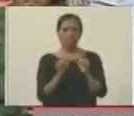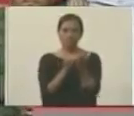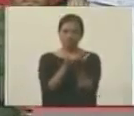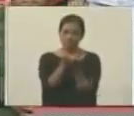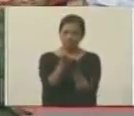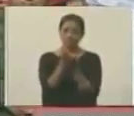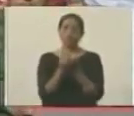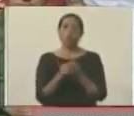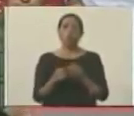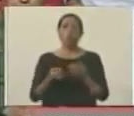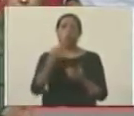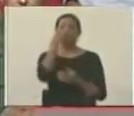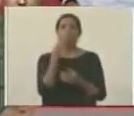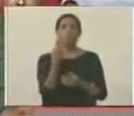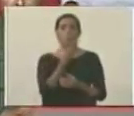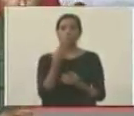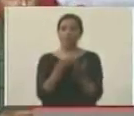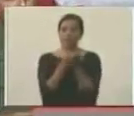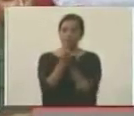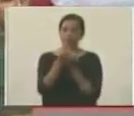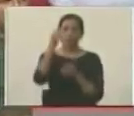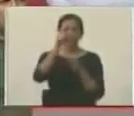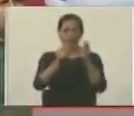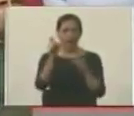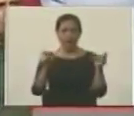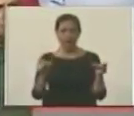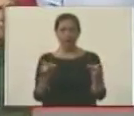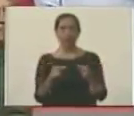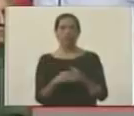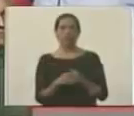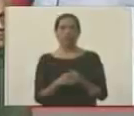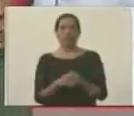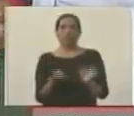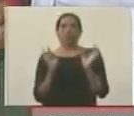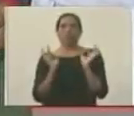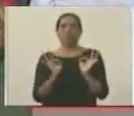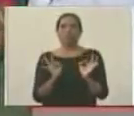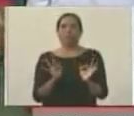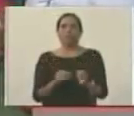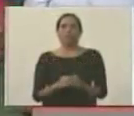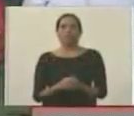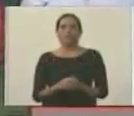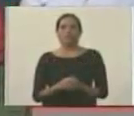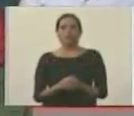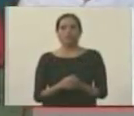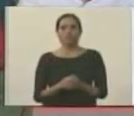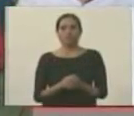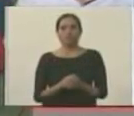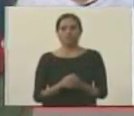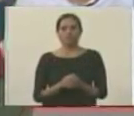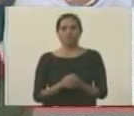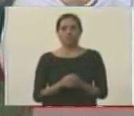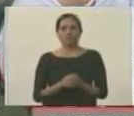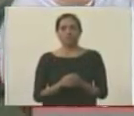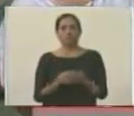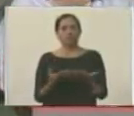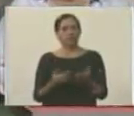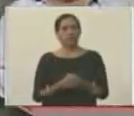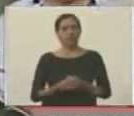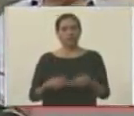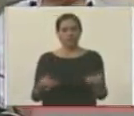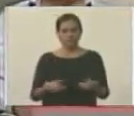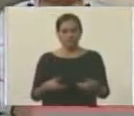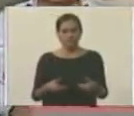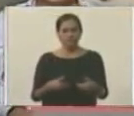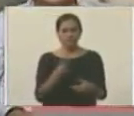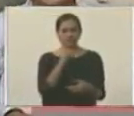por su compromiso permanente con la gente. Sobre todo en este tiempo de resistencia, de dificultad, ahí están los